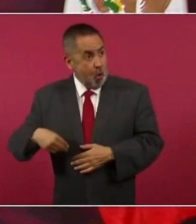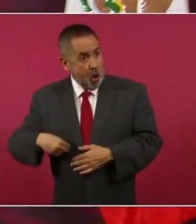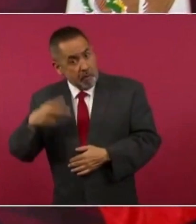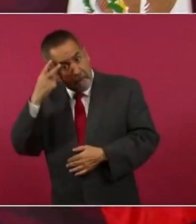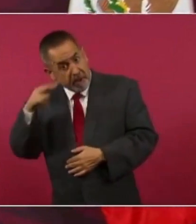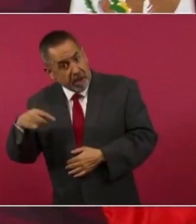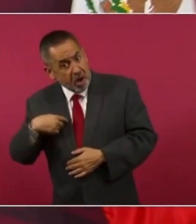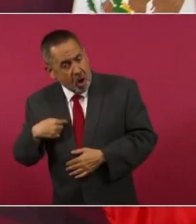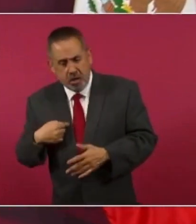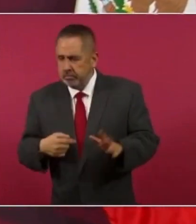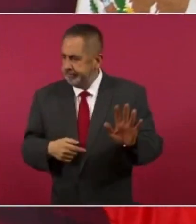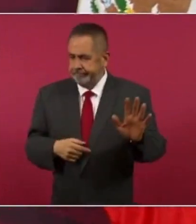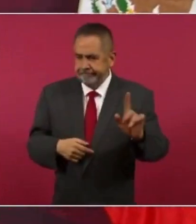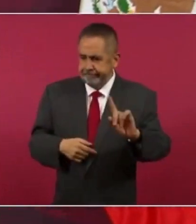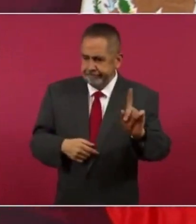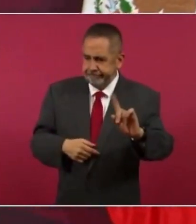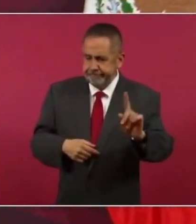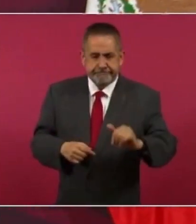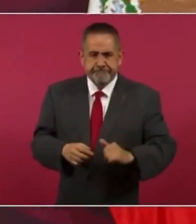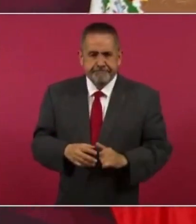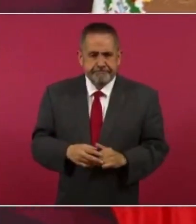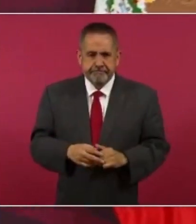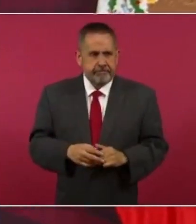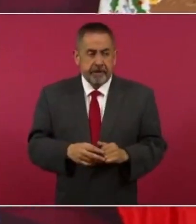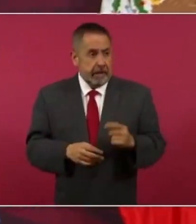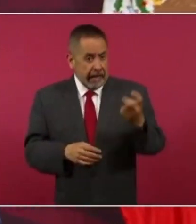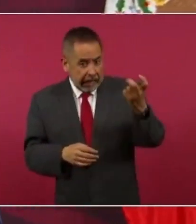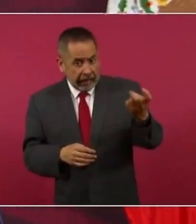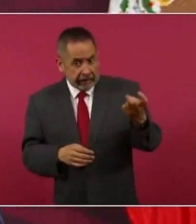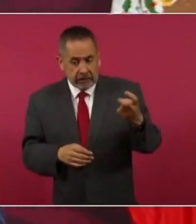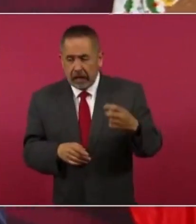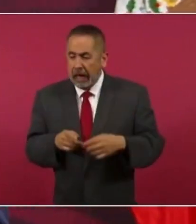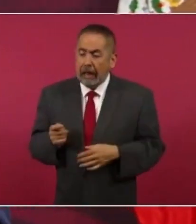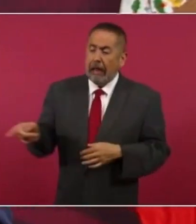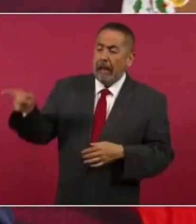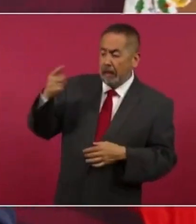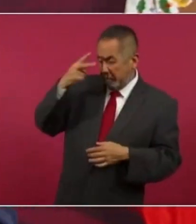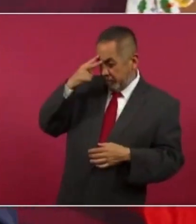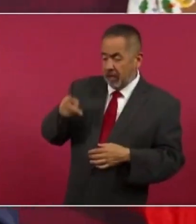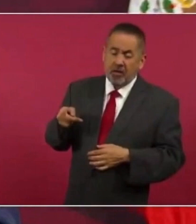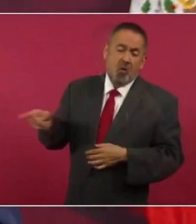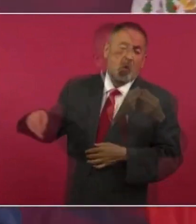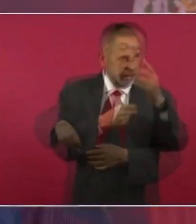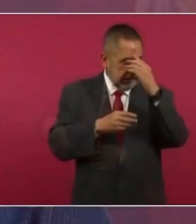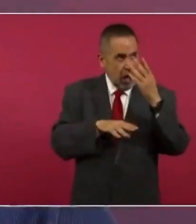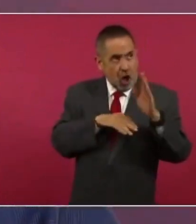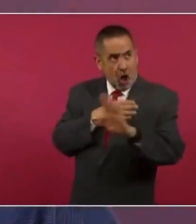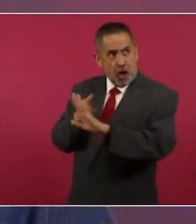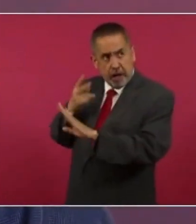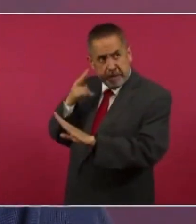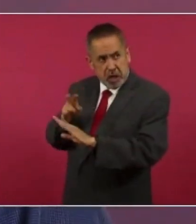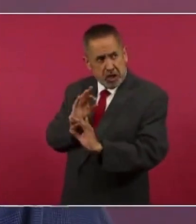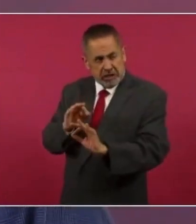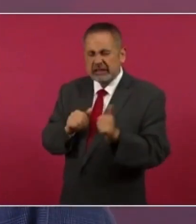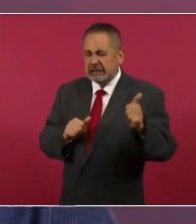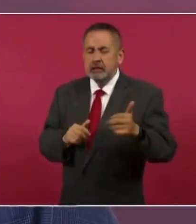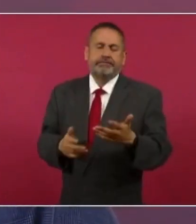y no merecemos ese trato. Ya